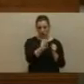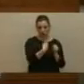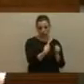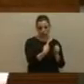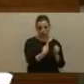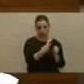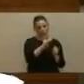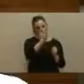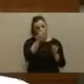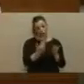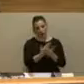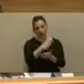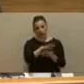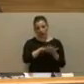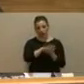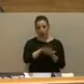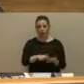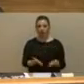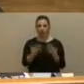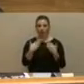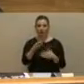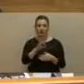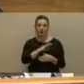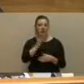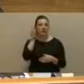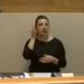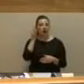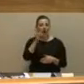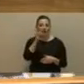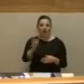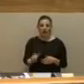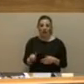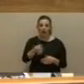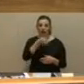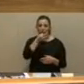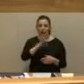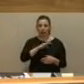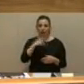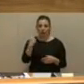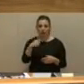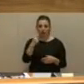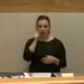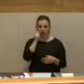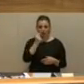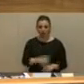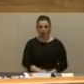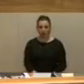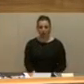día. Gracias, señora Fernández. Señor presidente, tiene la palabra.